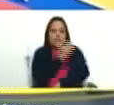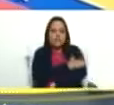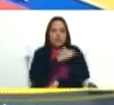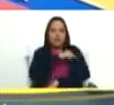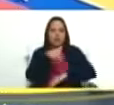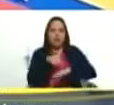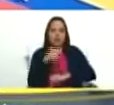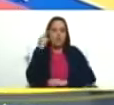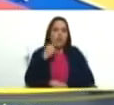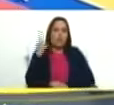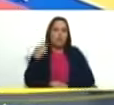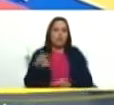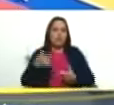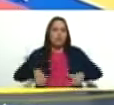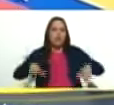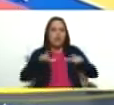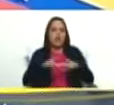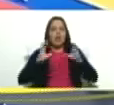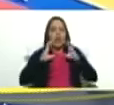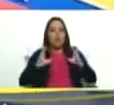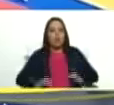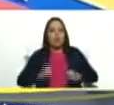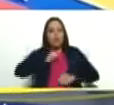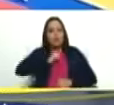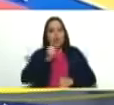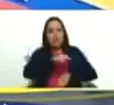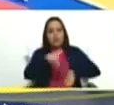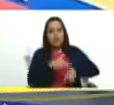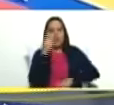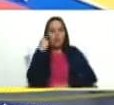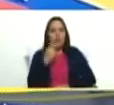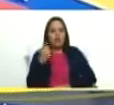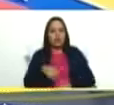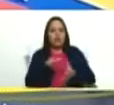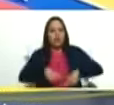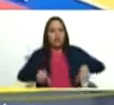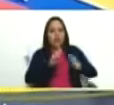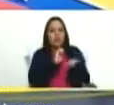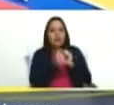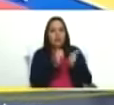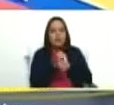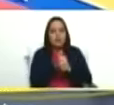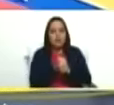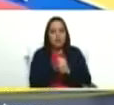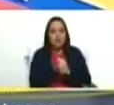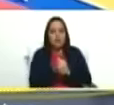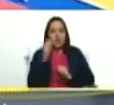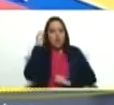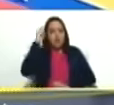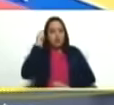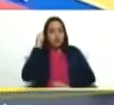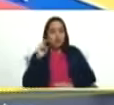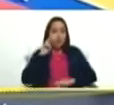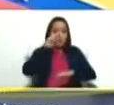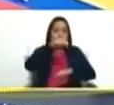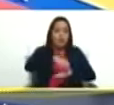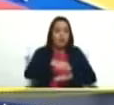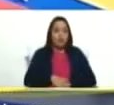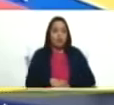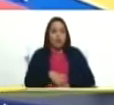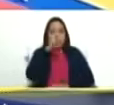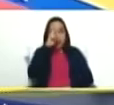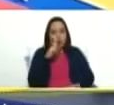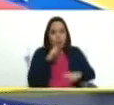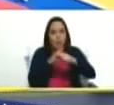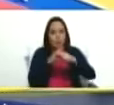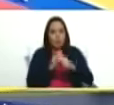del Cuerpo de Policía Nacional Bolivariana, la cancha de usos múltiples Yulimar Roja, ¿ah? En homenaje a la